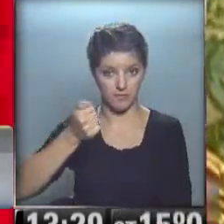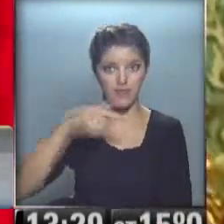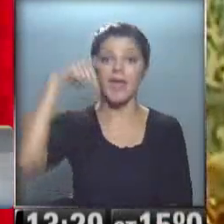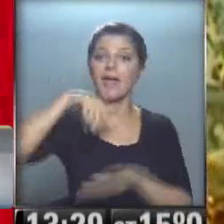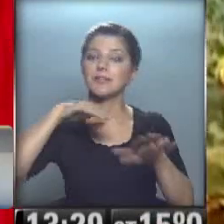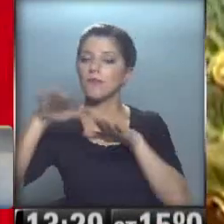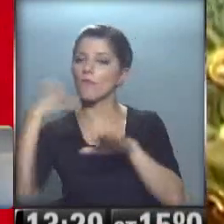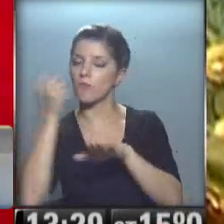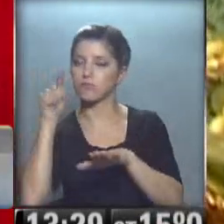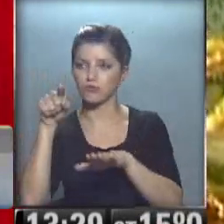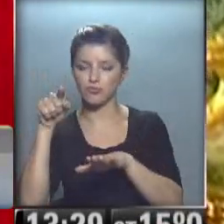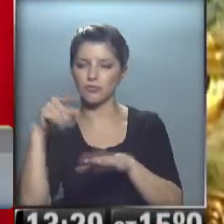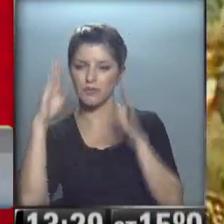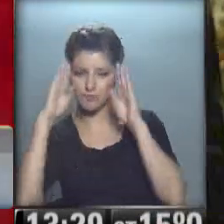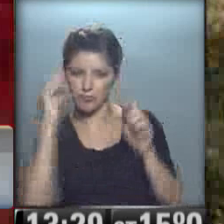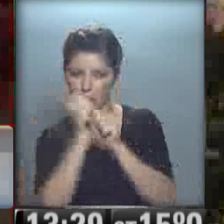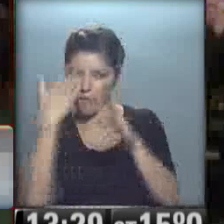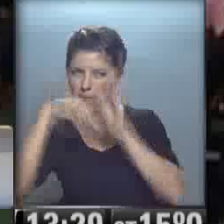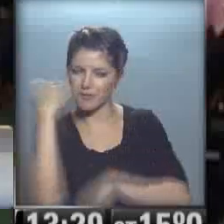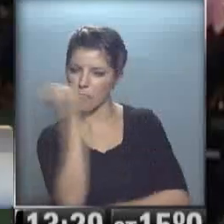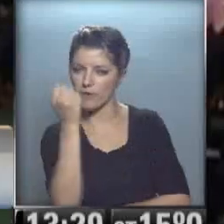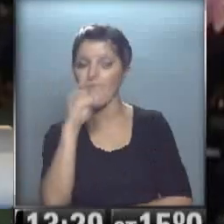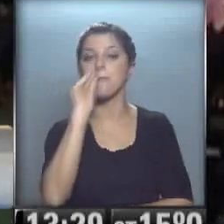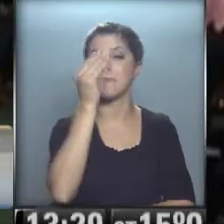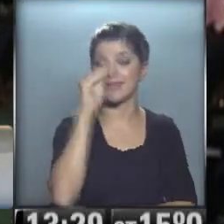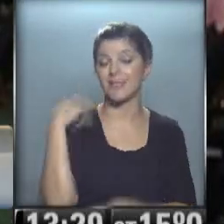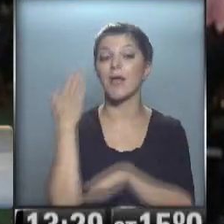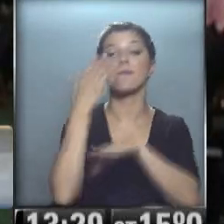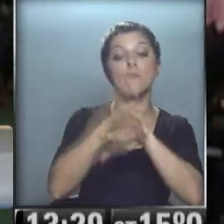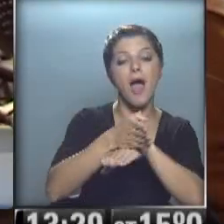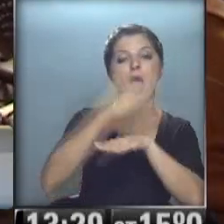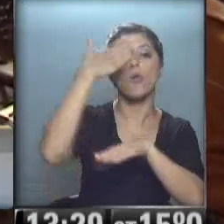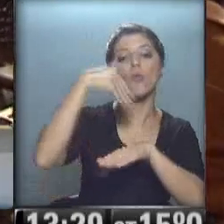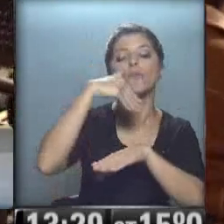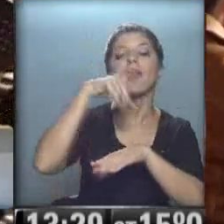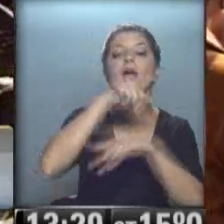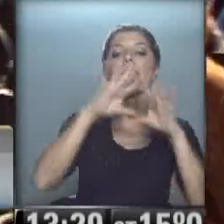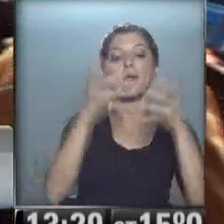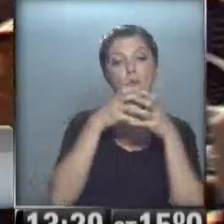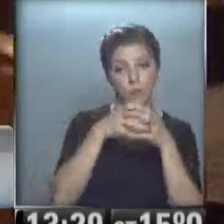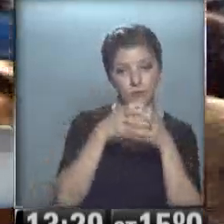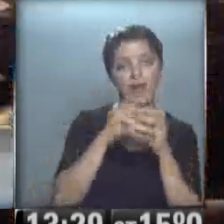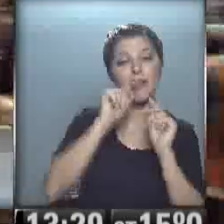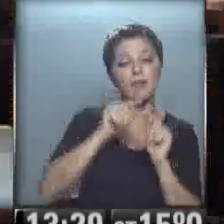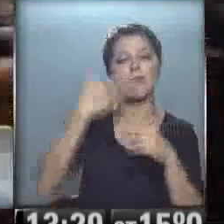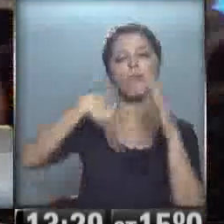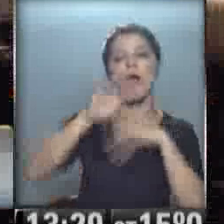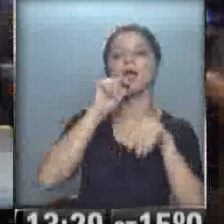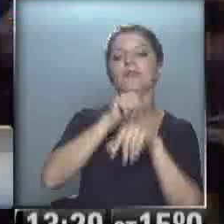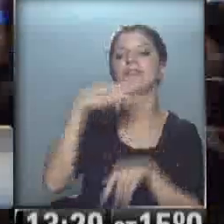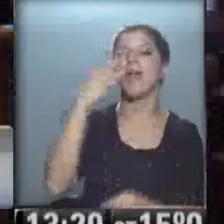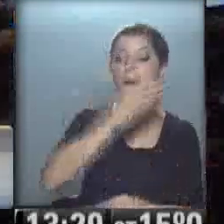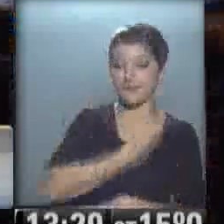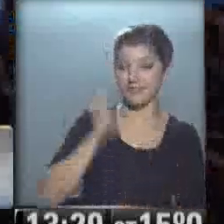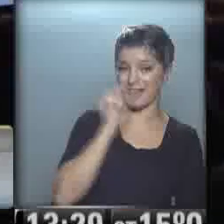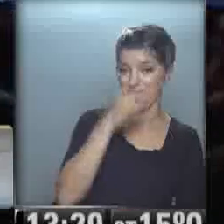del presidente ruso será en Brasil donde asistirá a la final de la Copa del Mundo y participará de la entrega simbólica del relevo